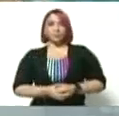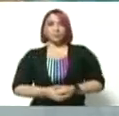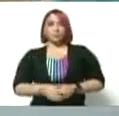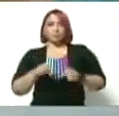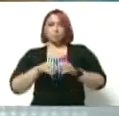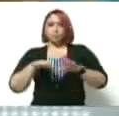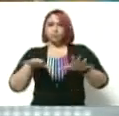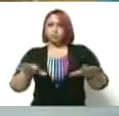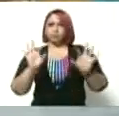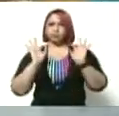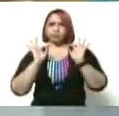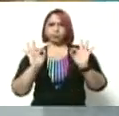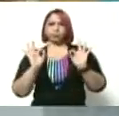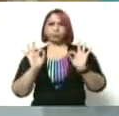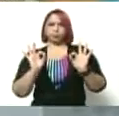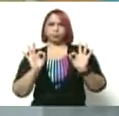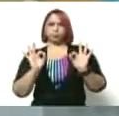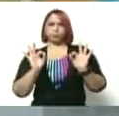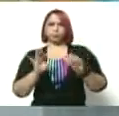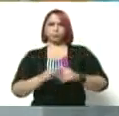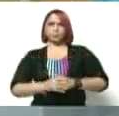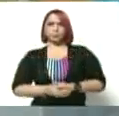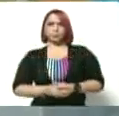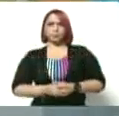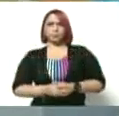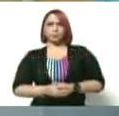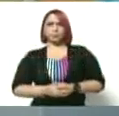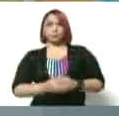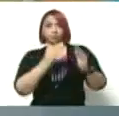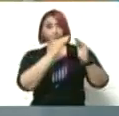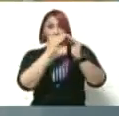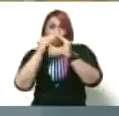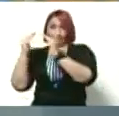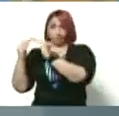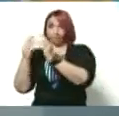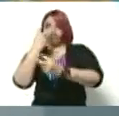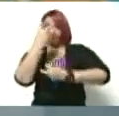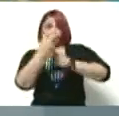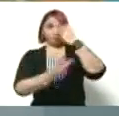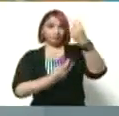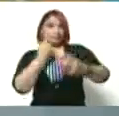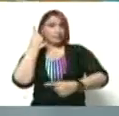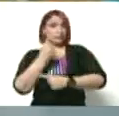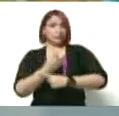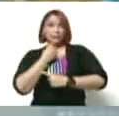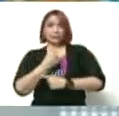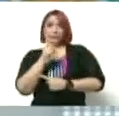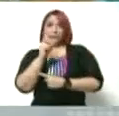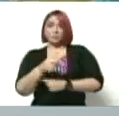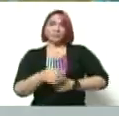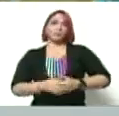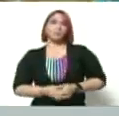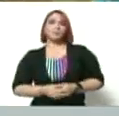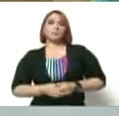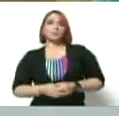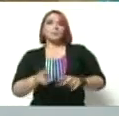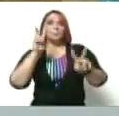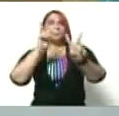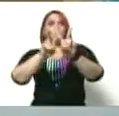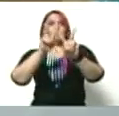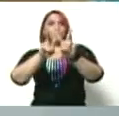especial alejandro del casa por casa hay que decir que también está en la gran misión vivienda venezuela